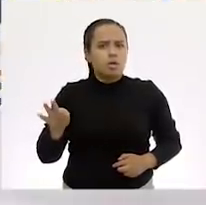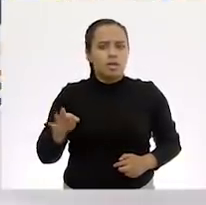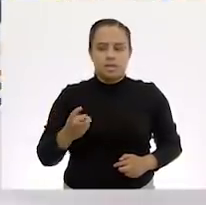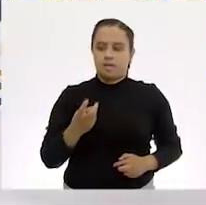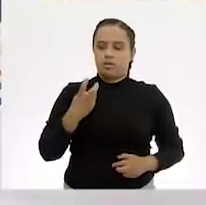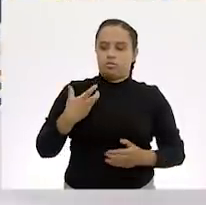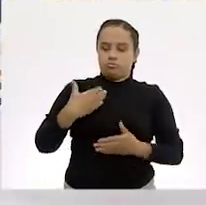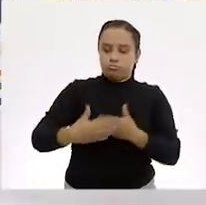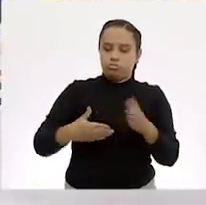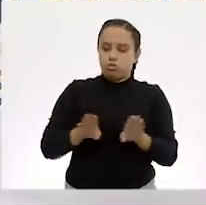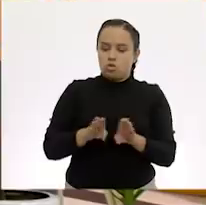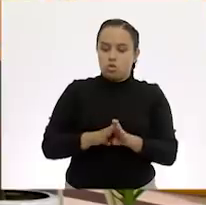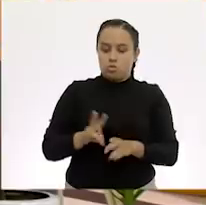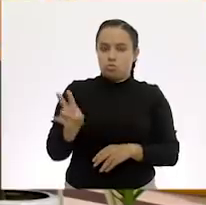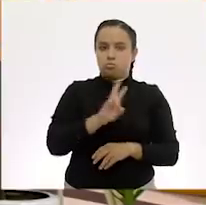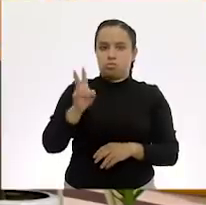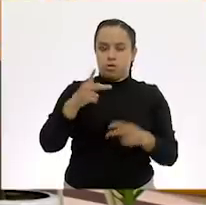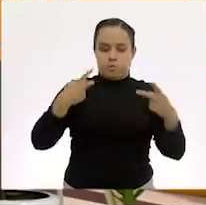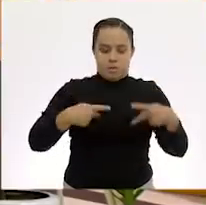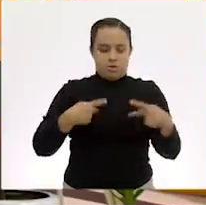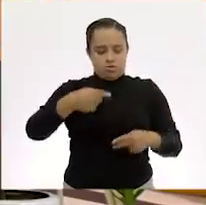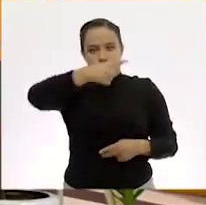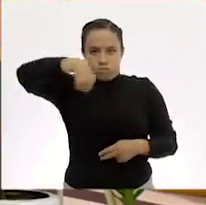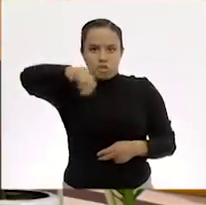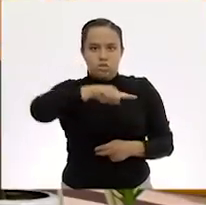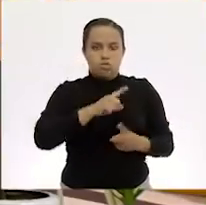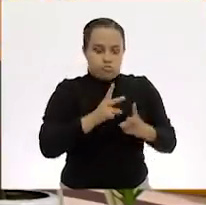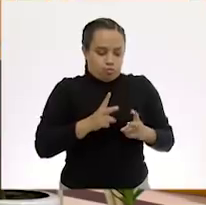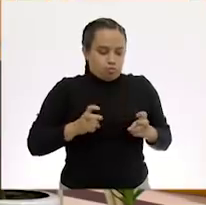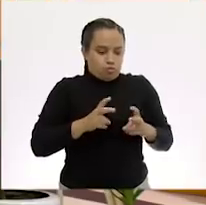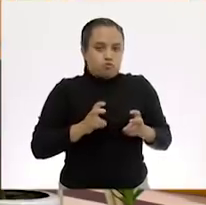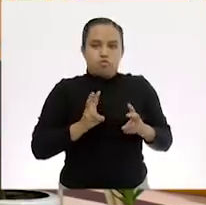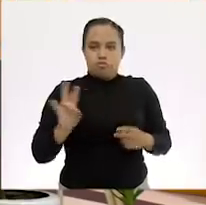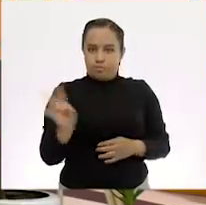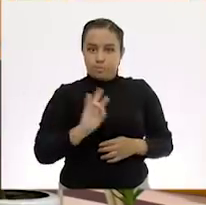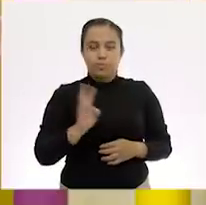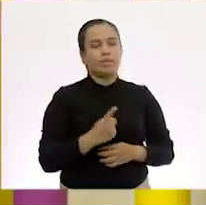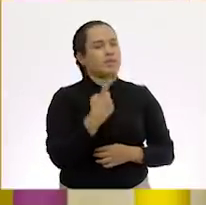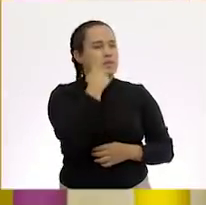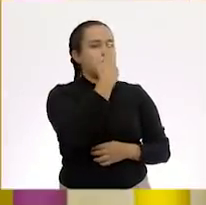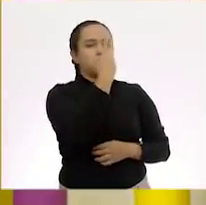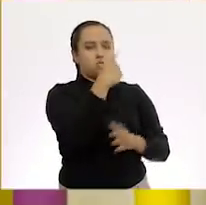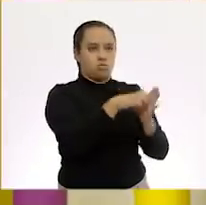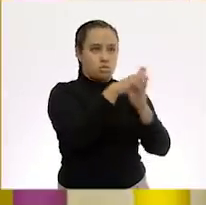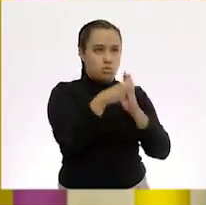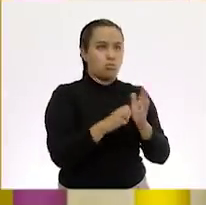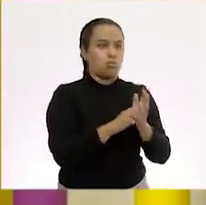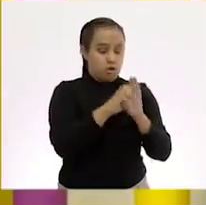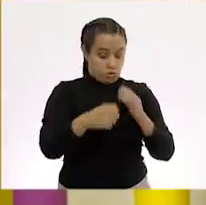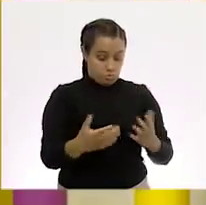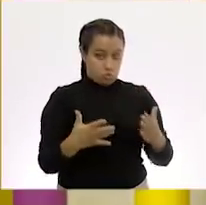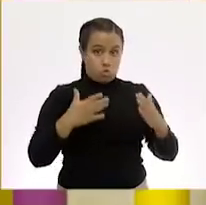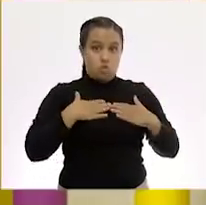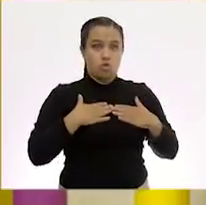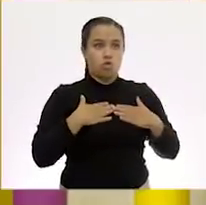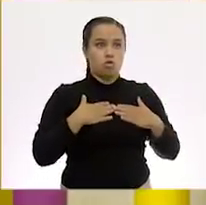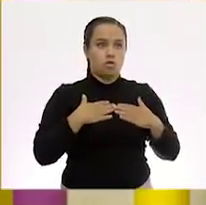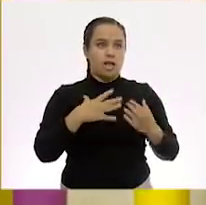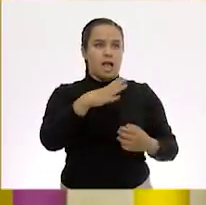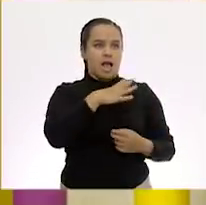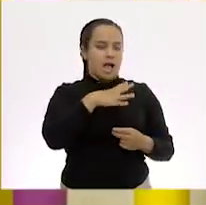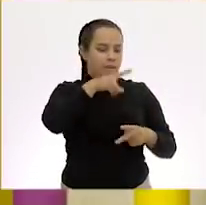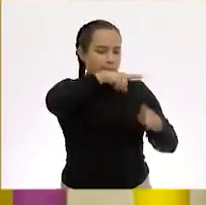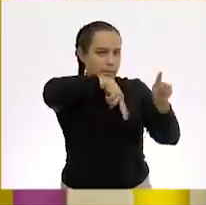es el proceso de nutrición de los seres humanos. Exactamente. Y mira, Ahora- para dar un ejemplo, yo vine precisamente de venas y